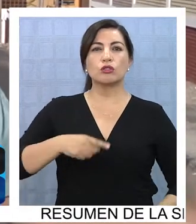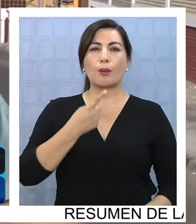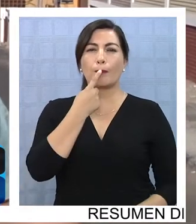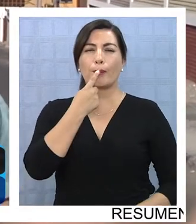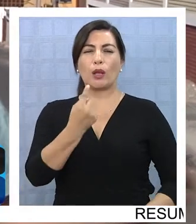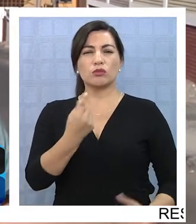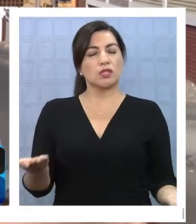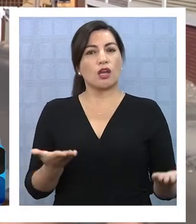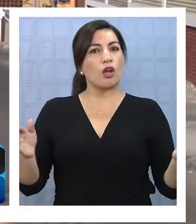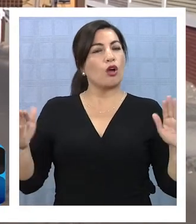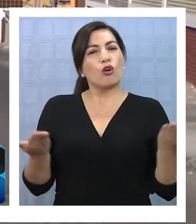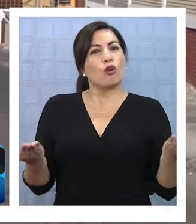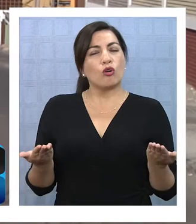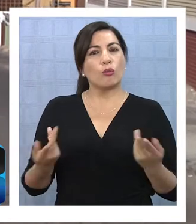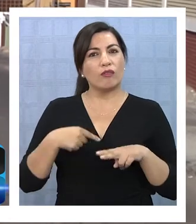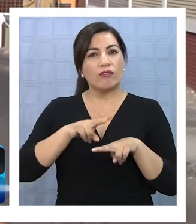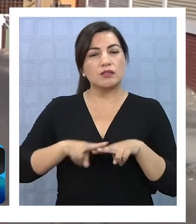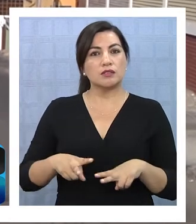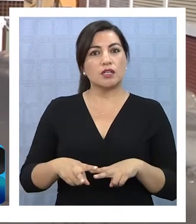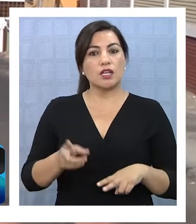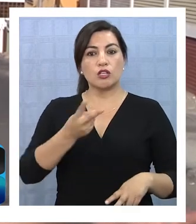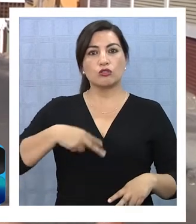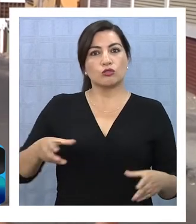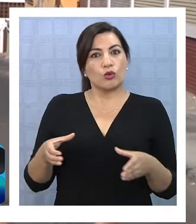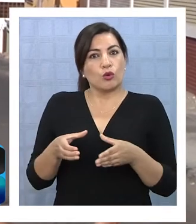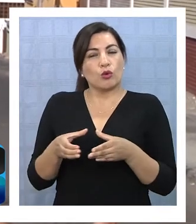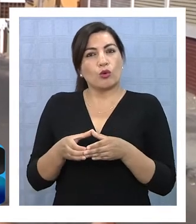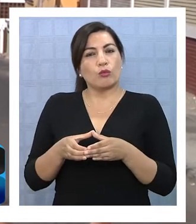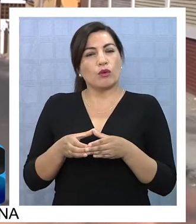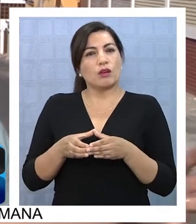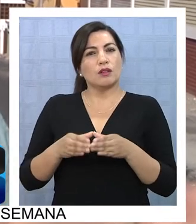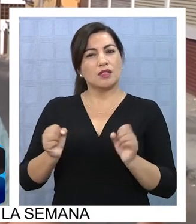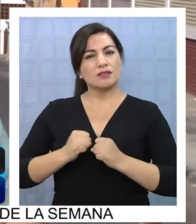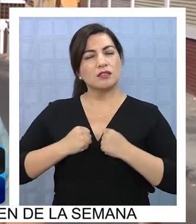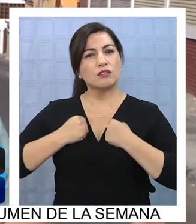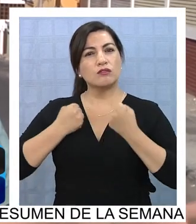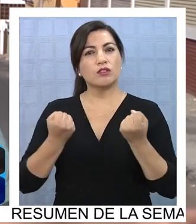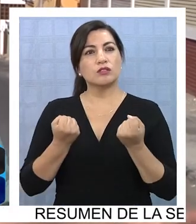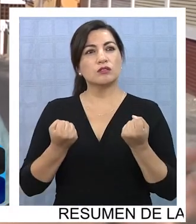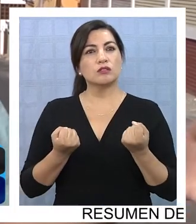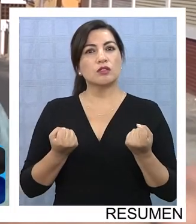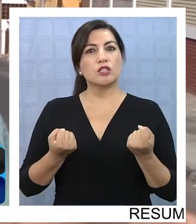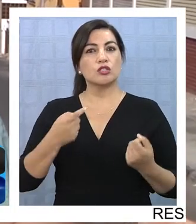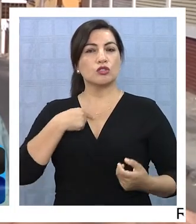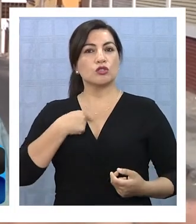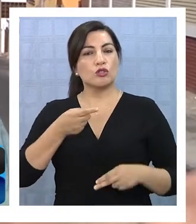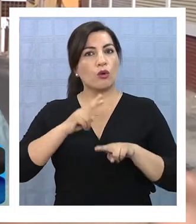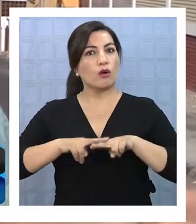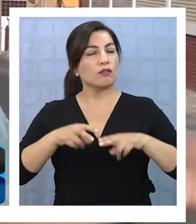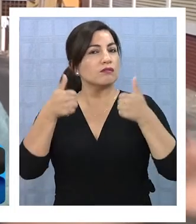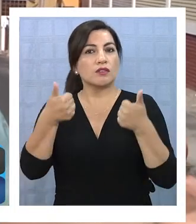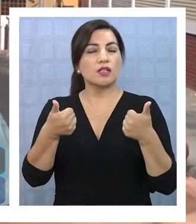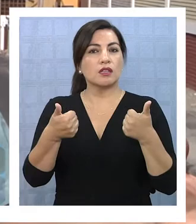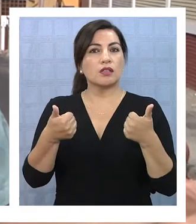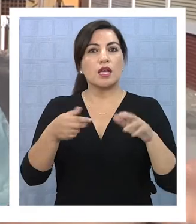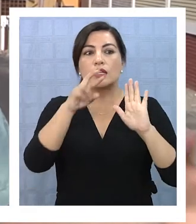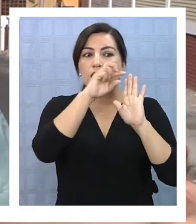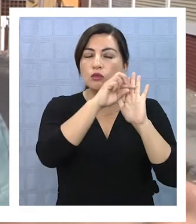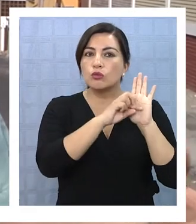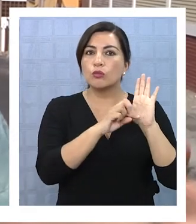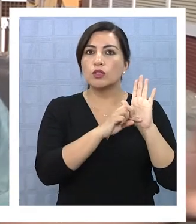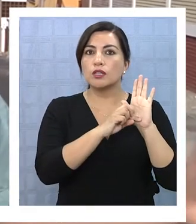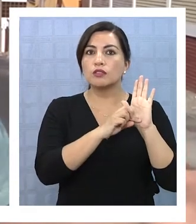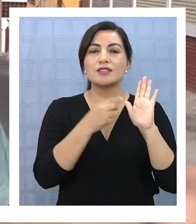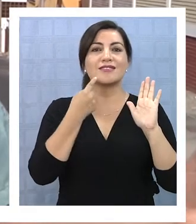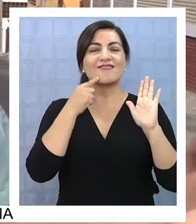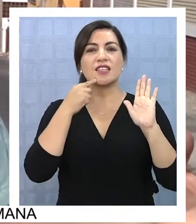es cómo la satisfacemos. Y nuestra experiencia, al menos como emprendimiento, ha sido que cada hito, en la medida que uno va haciendo bien las cosas y es un proyecto que es